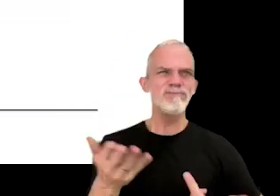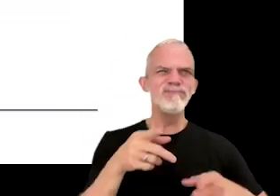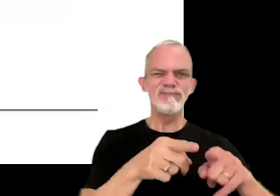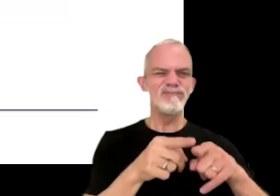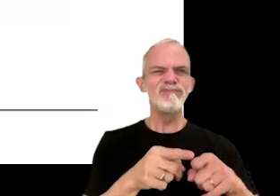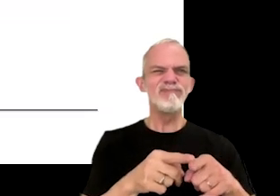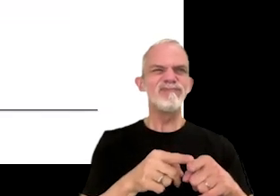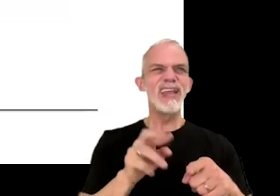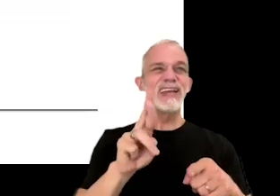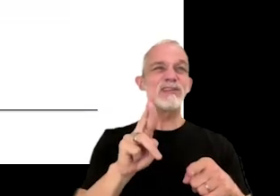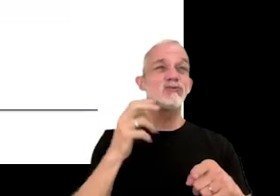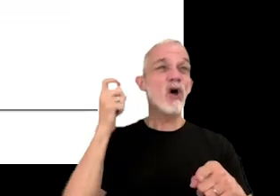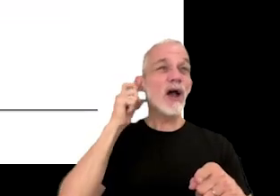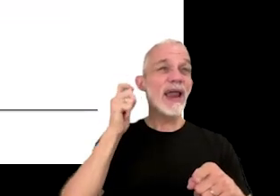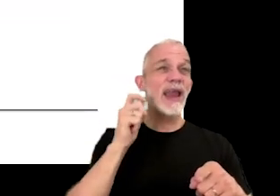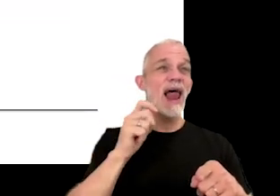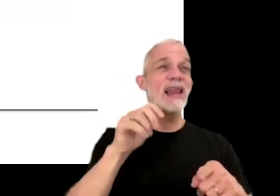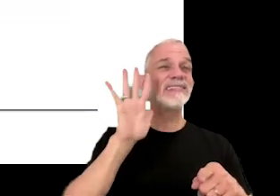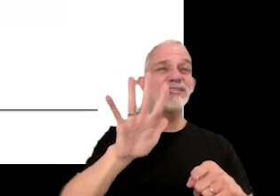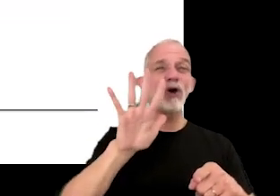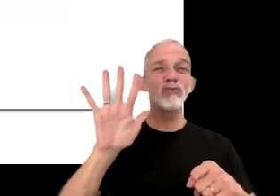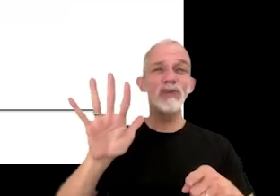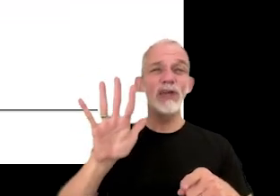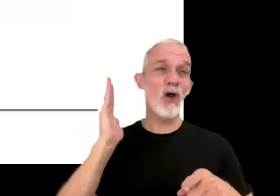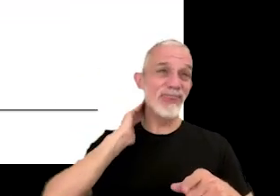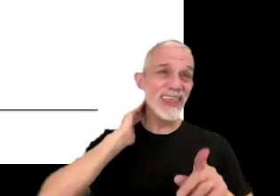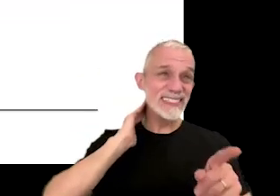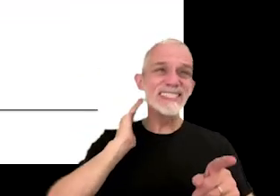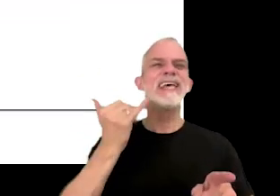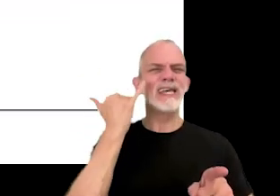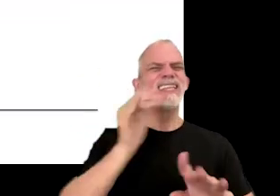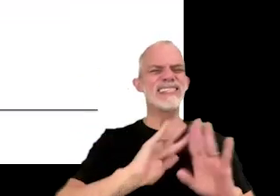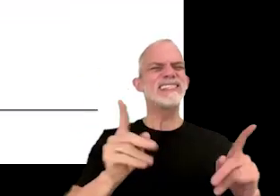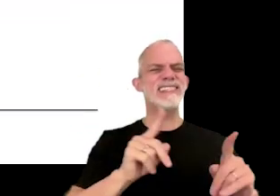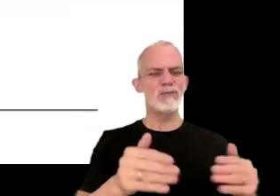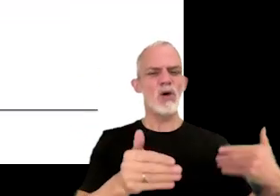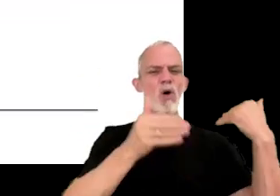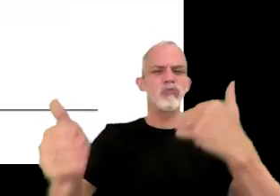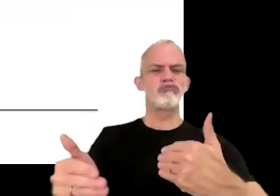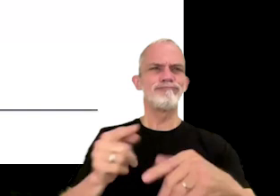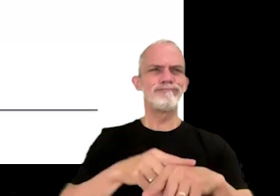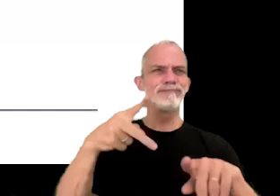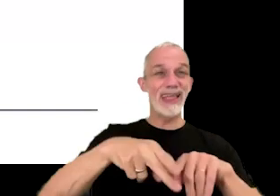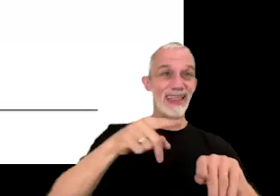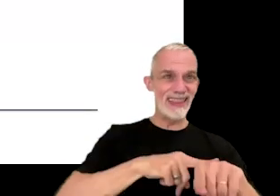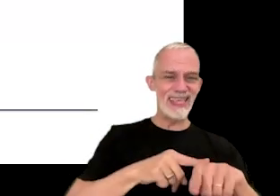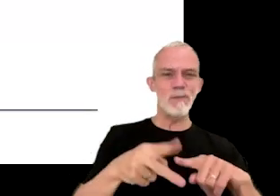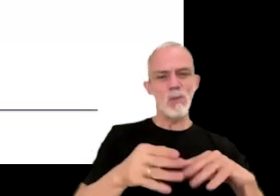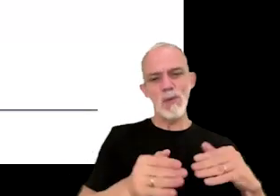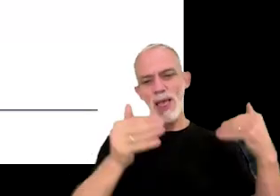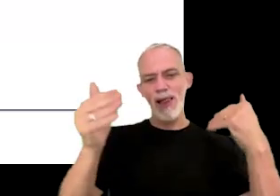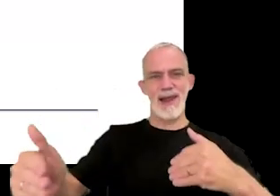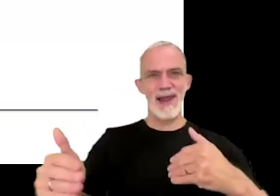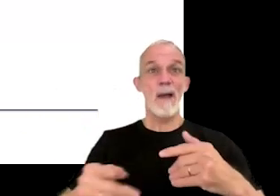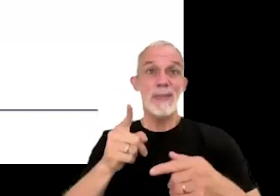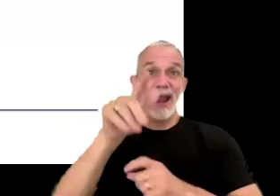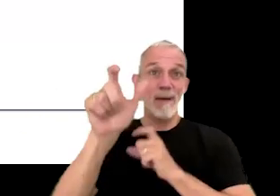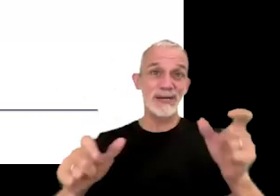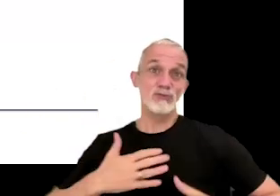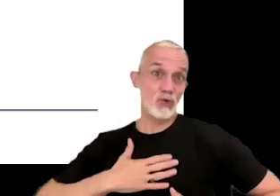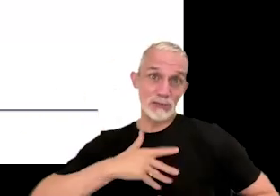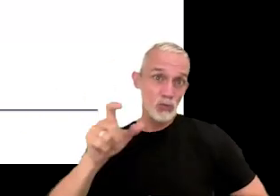General 5516 ya había establecido la extensión del plazo para personas